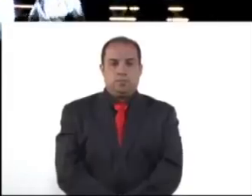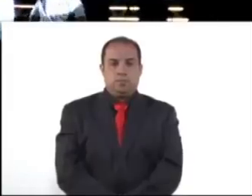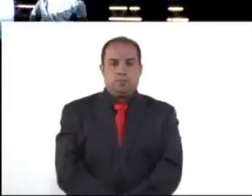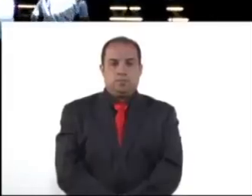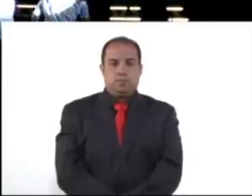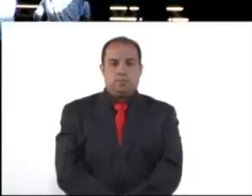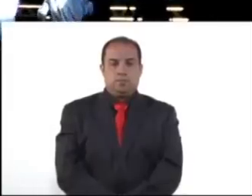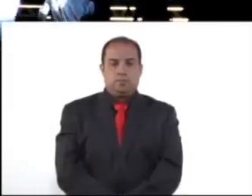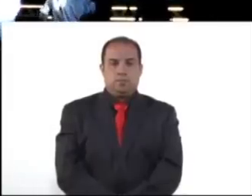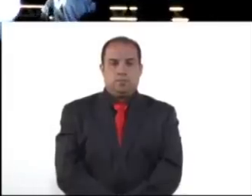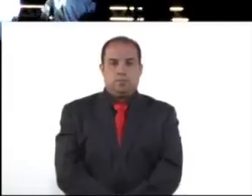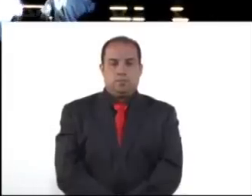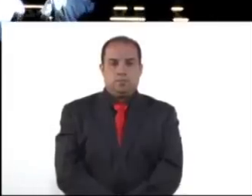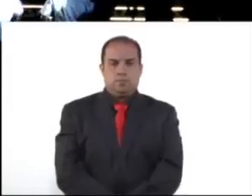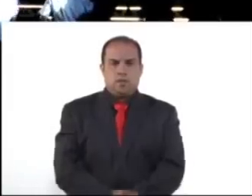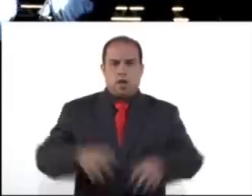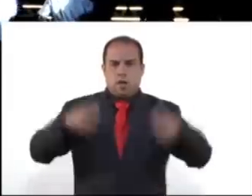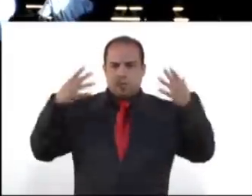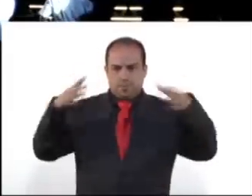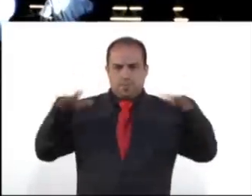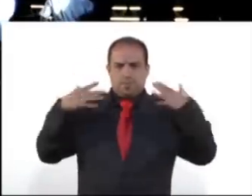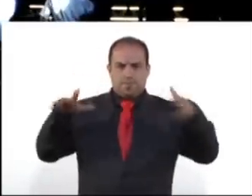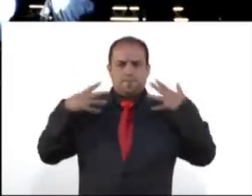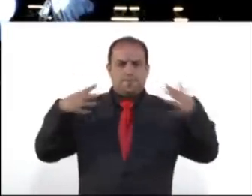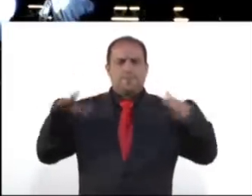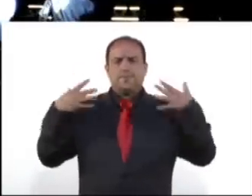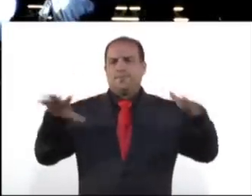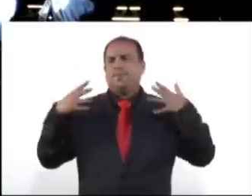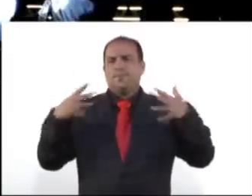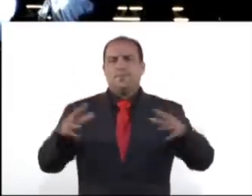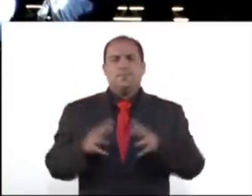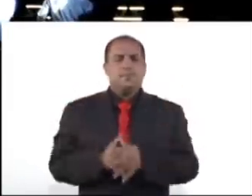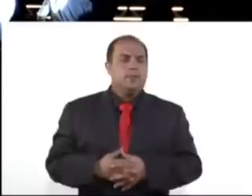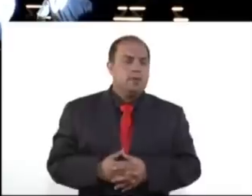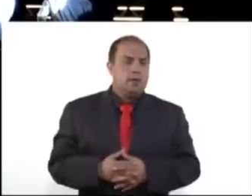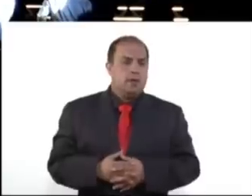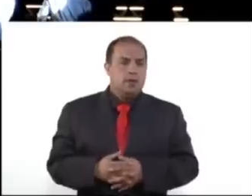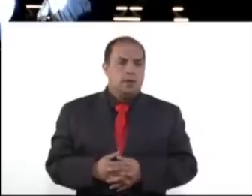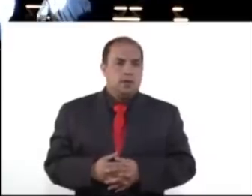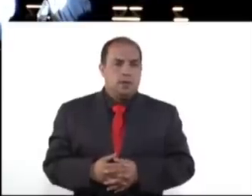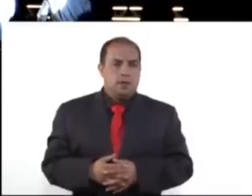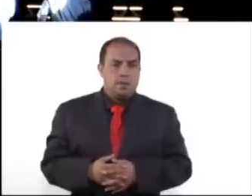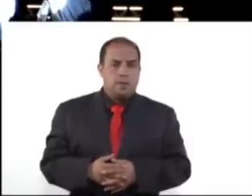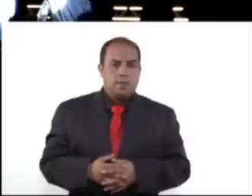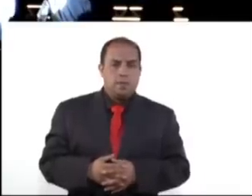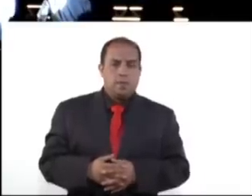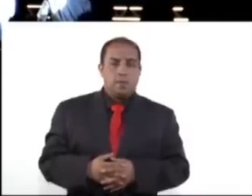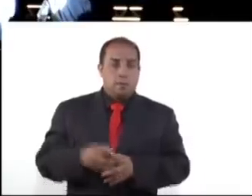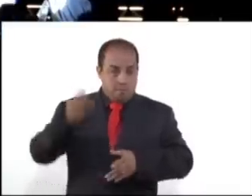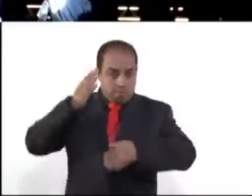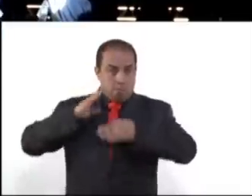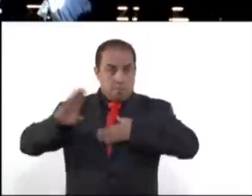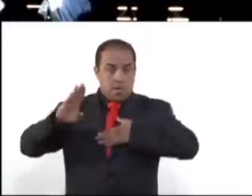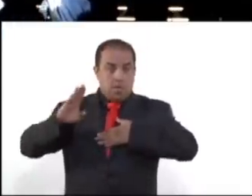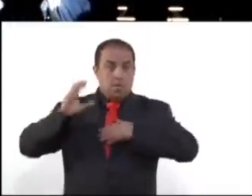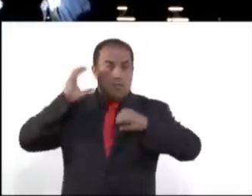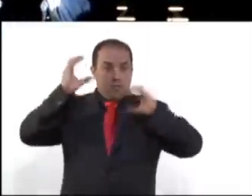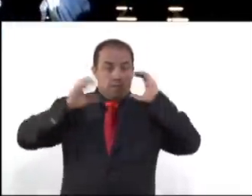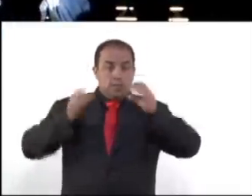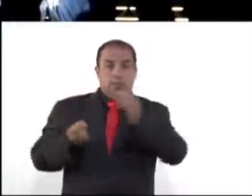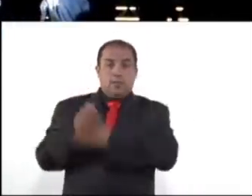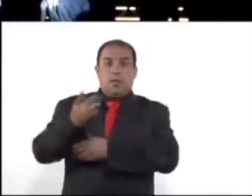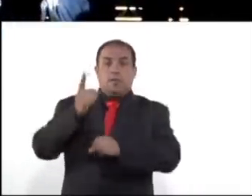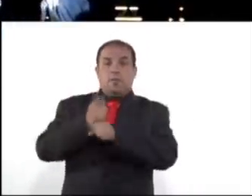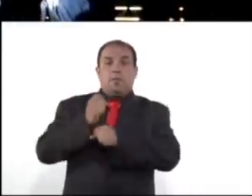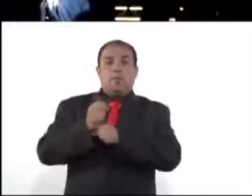Unos aplausos Más calurosos Para La exitosa Ceremonia De salida